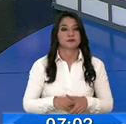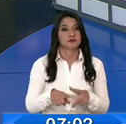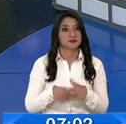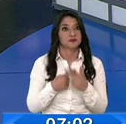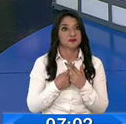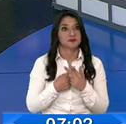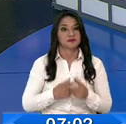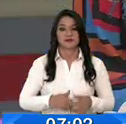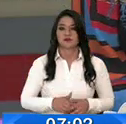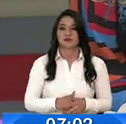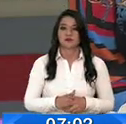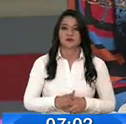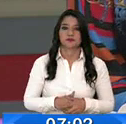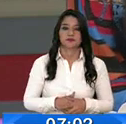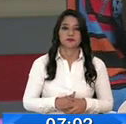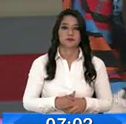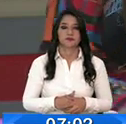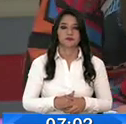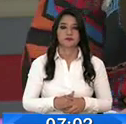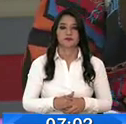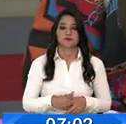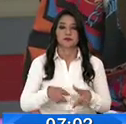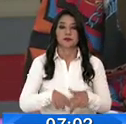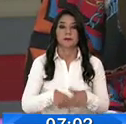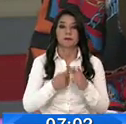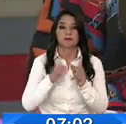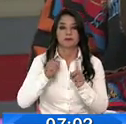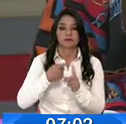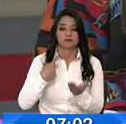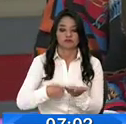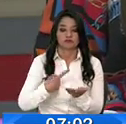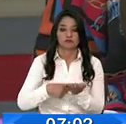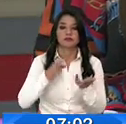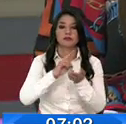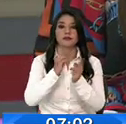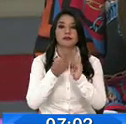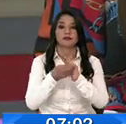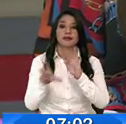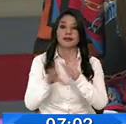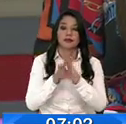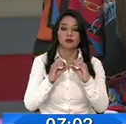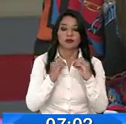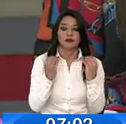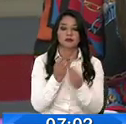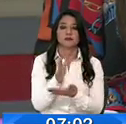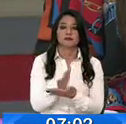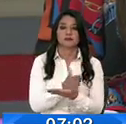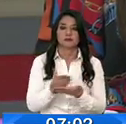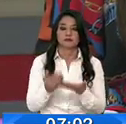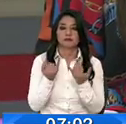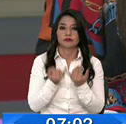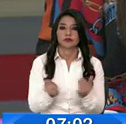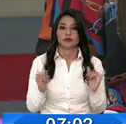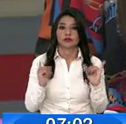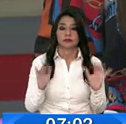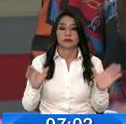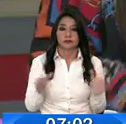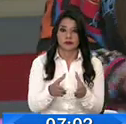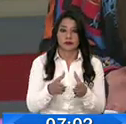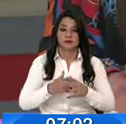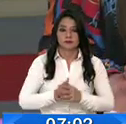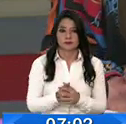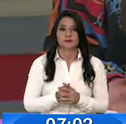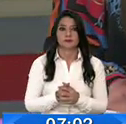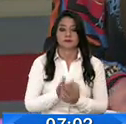información les contamos que inició el primer debate de las reformas al código de organización territorial autonomía y descentralización en las